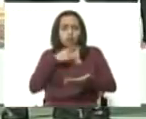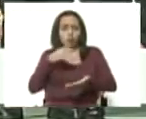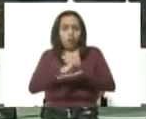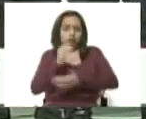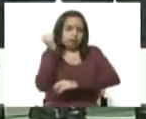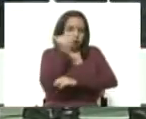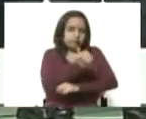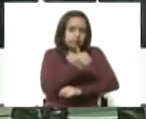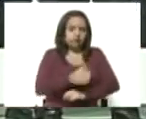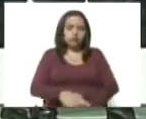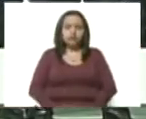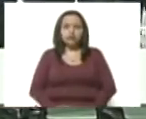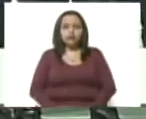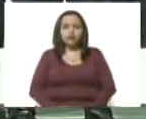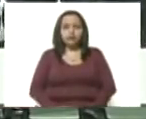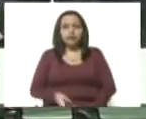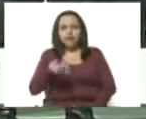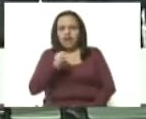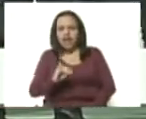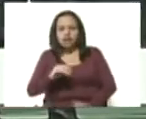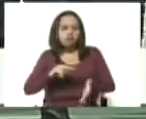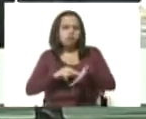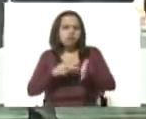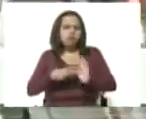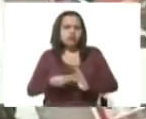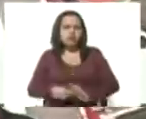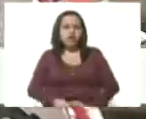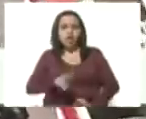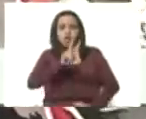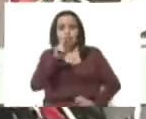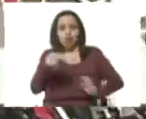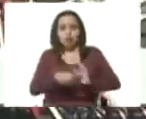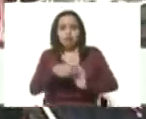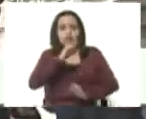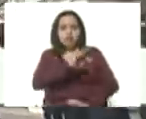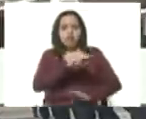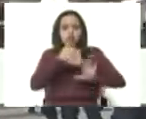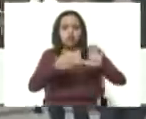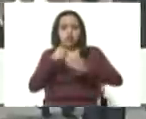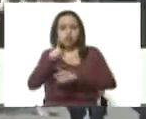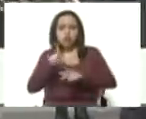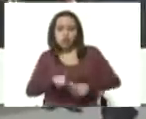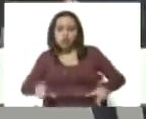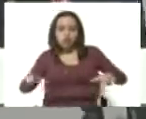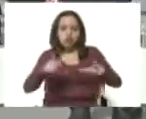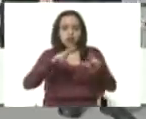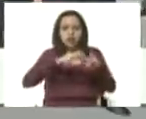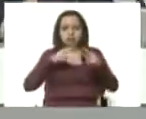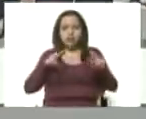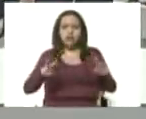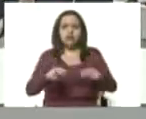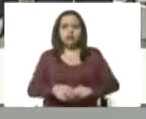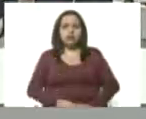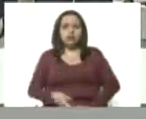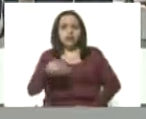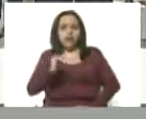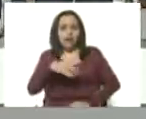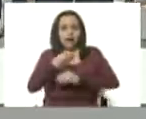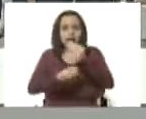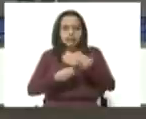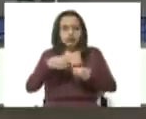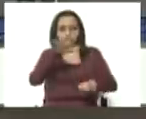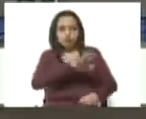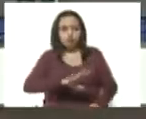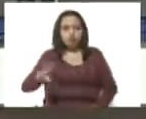nos indica que los 2.361 cuadrantes de paz que están funcionando en el